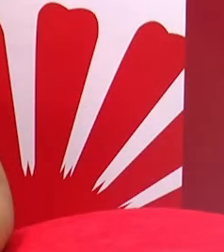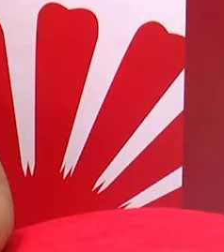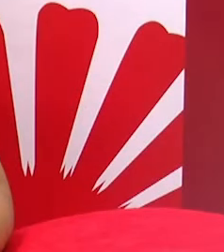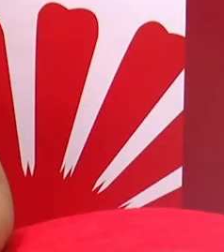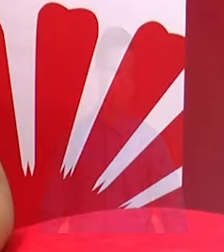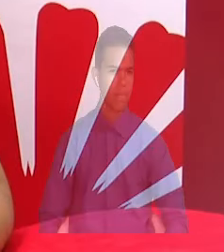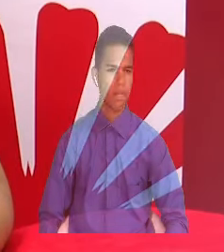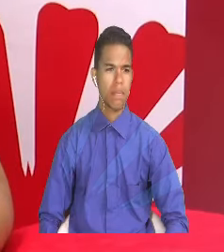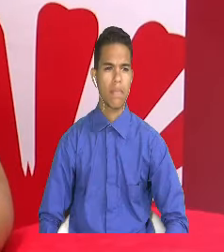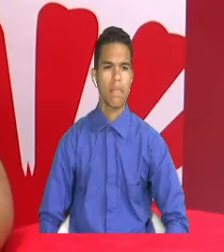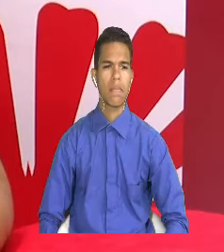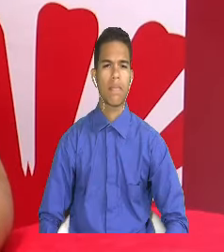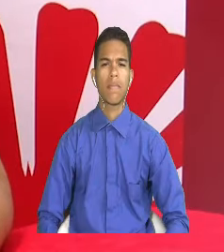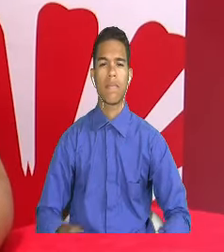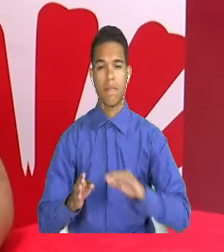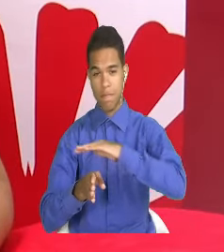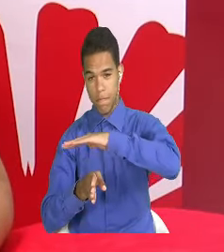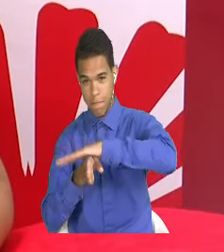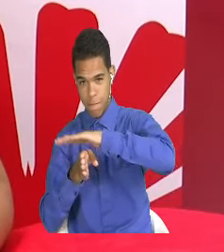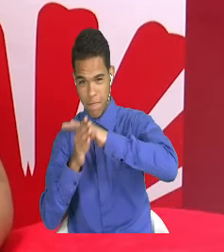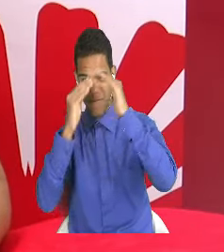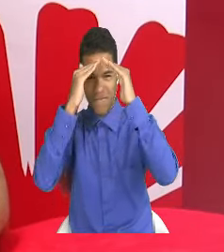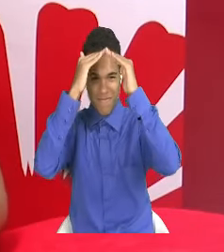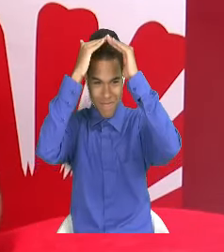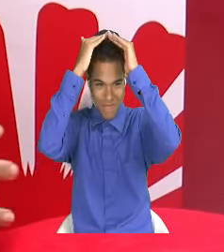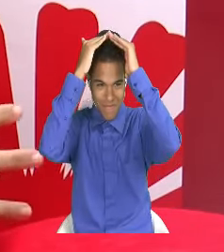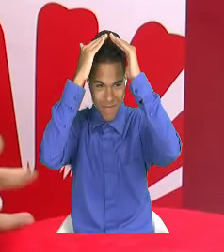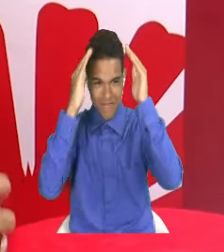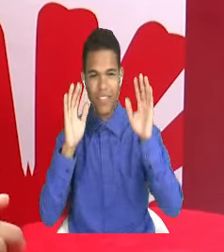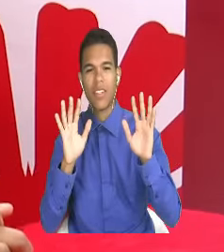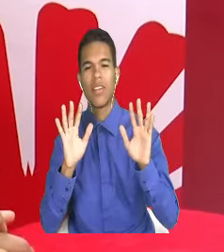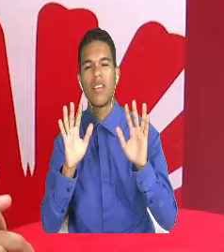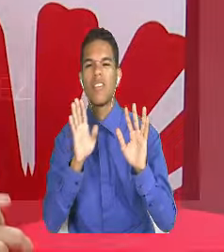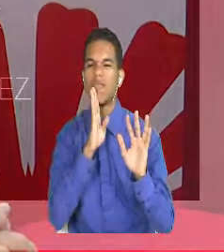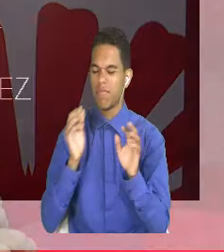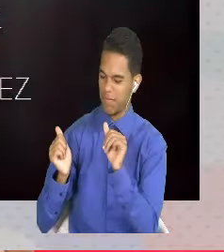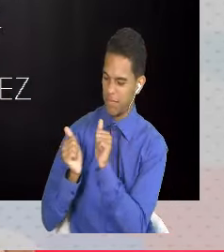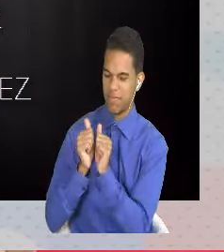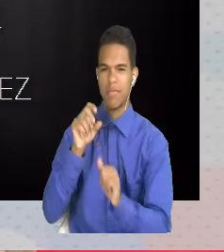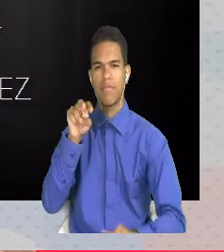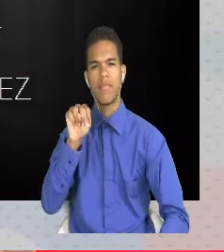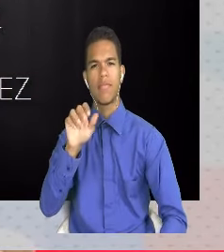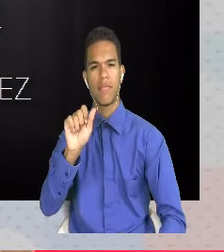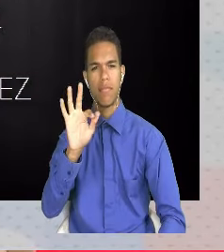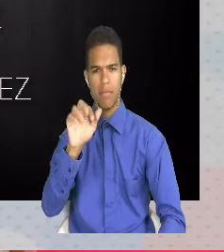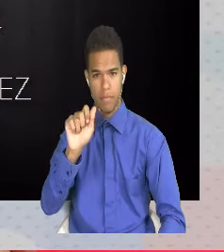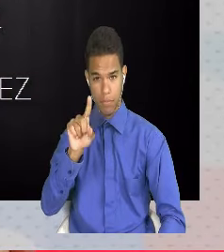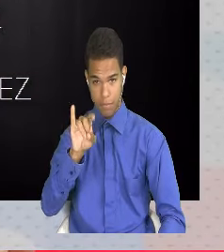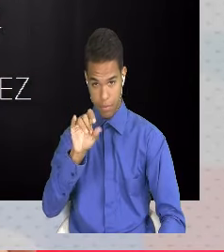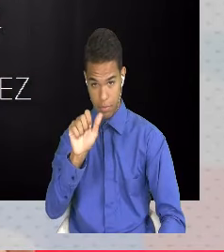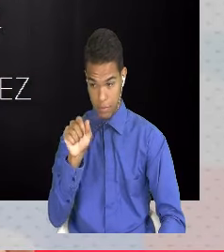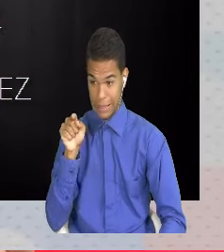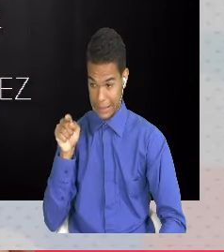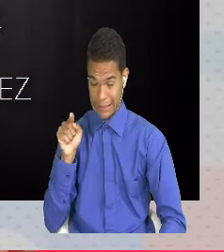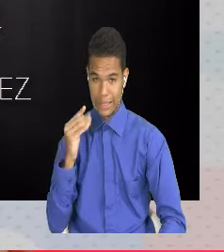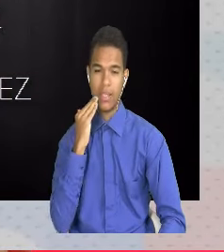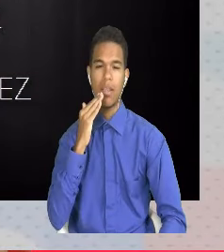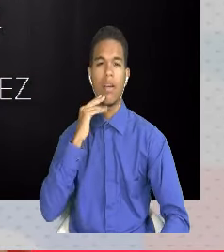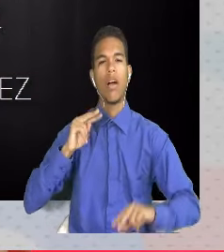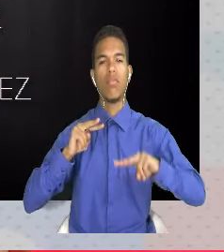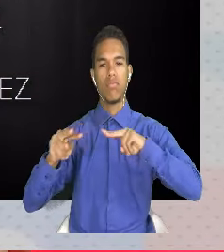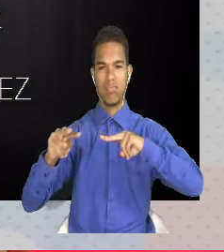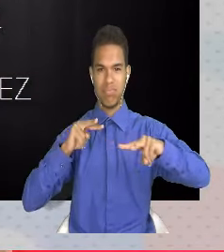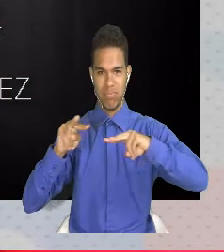Bueno, y nosotros continuamos aquí en casa. Ahora nos acompaña Natalia Luna Díaz. Ella es la coordinadora de las salas de cirugía de la